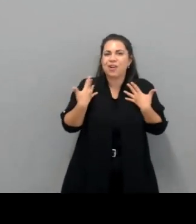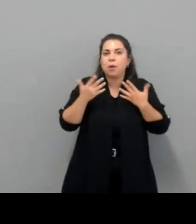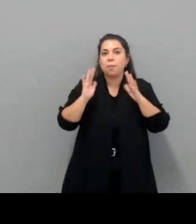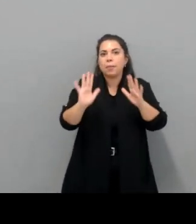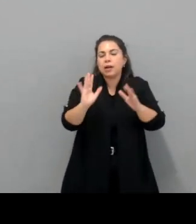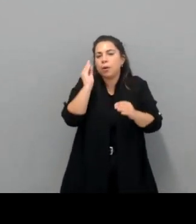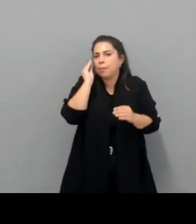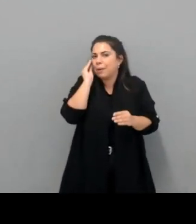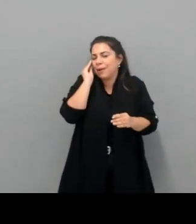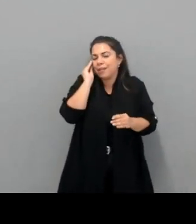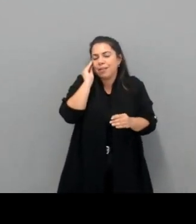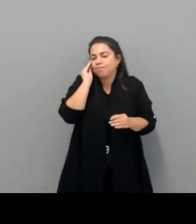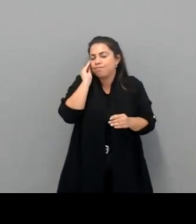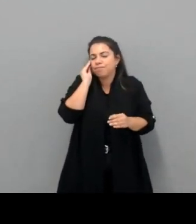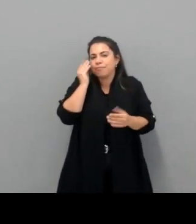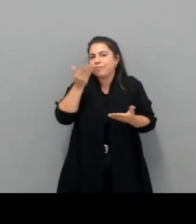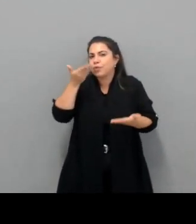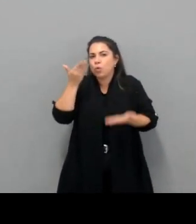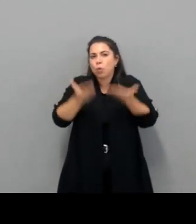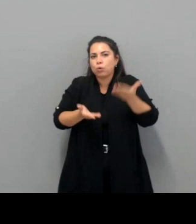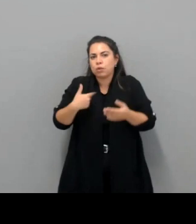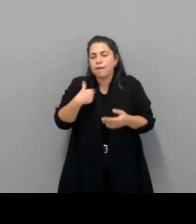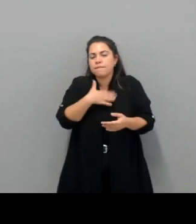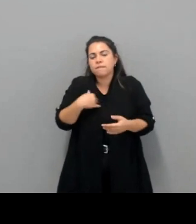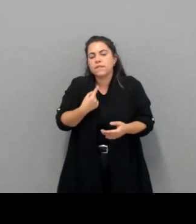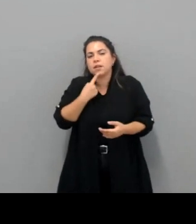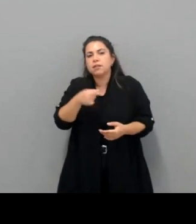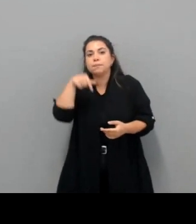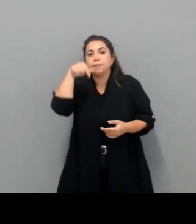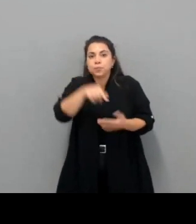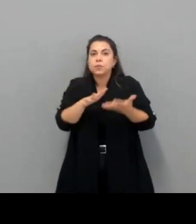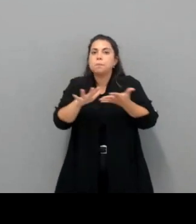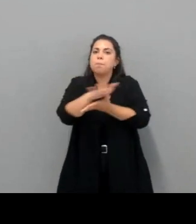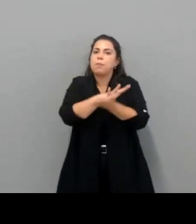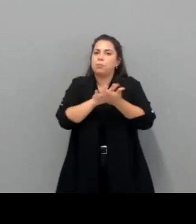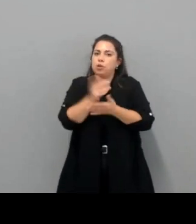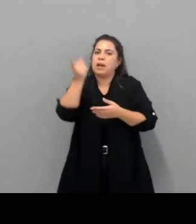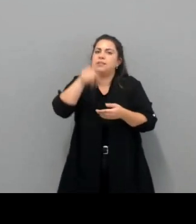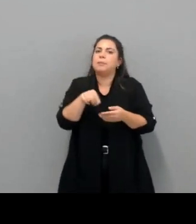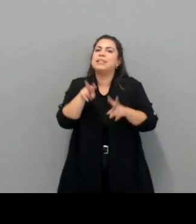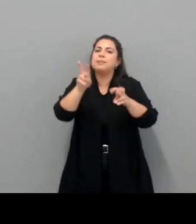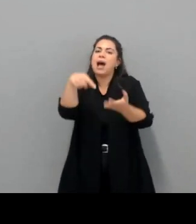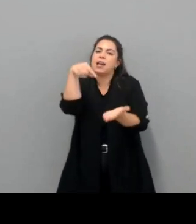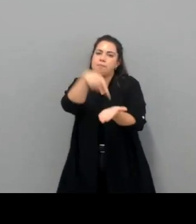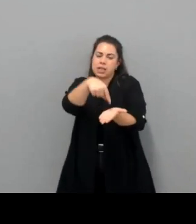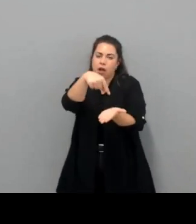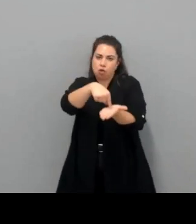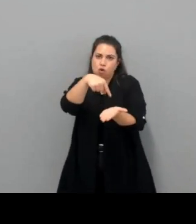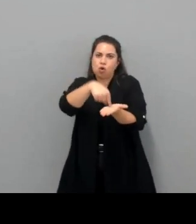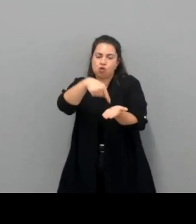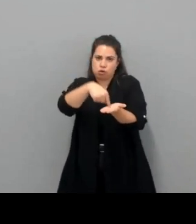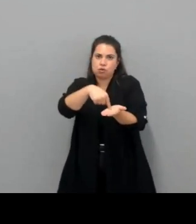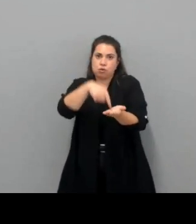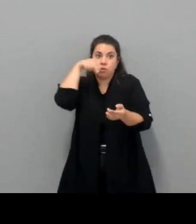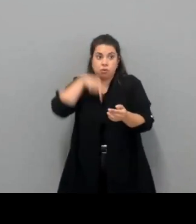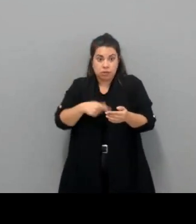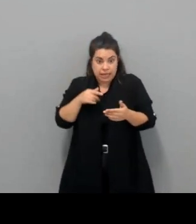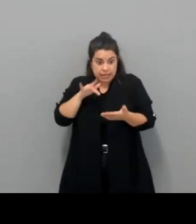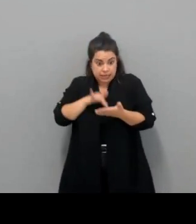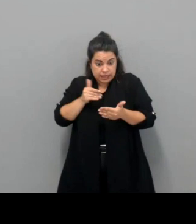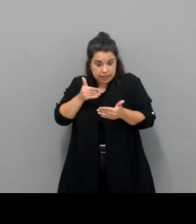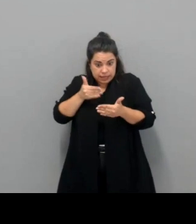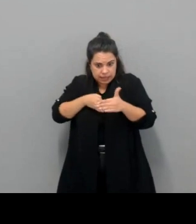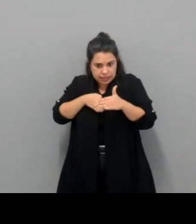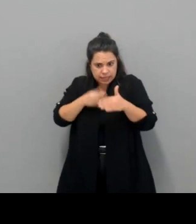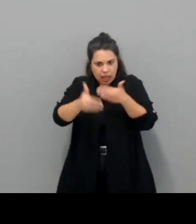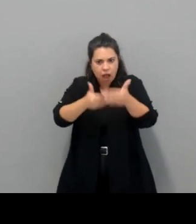lo justo es, y prefiero decir, que vamos a hablar también de reivindicación. Estos días pedimos mejora de